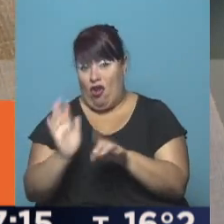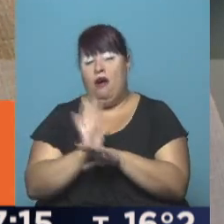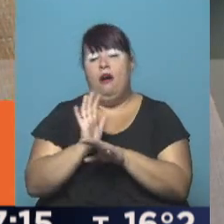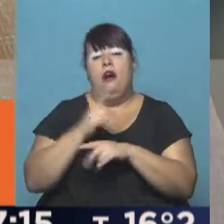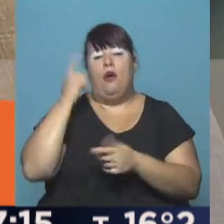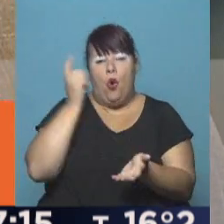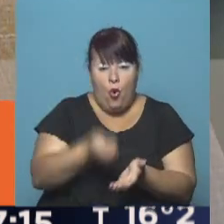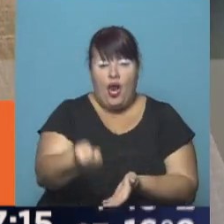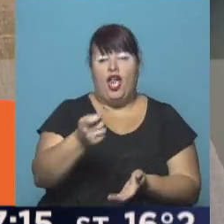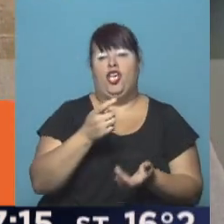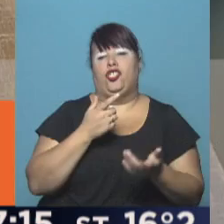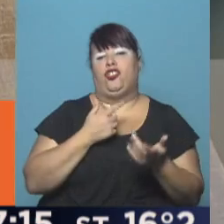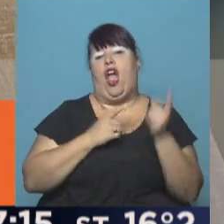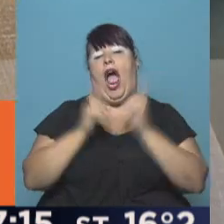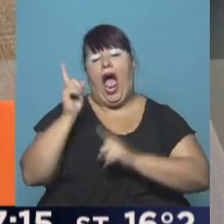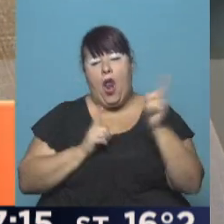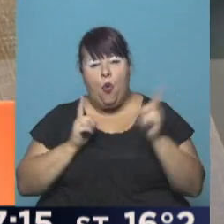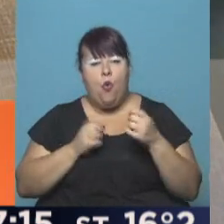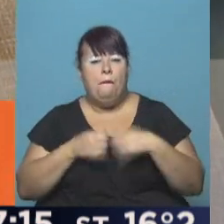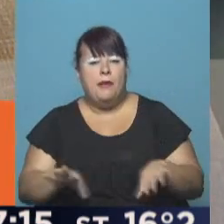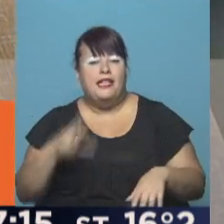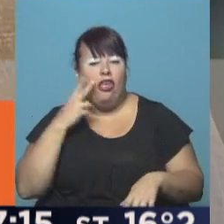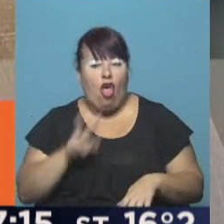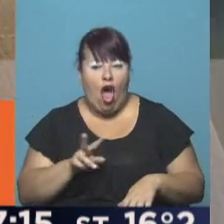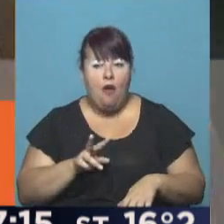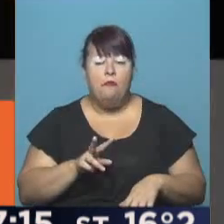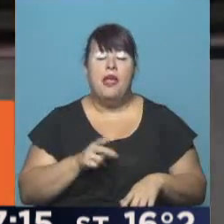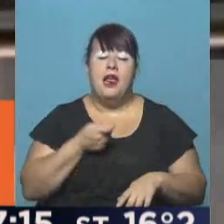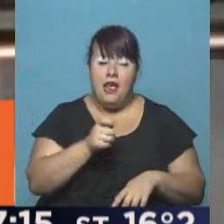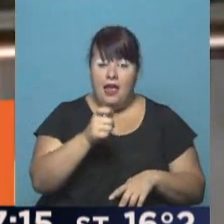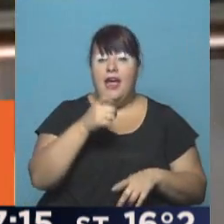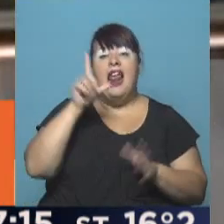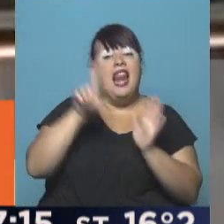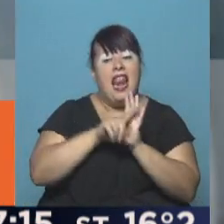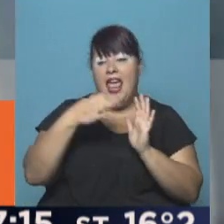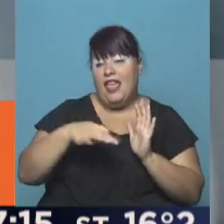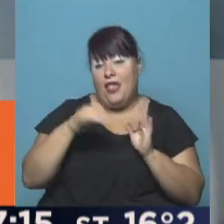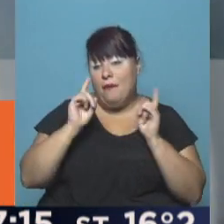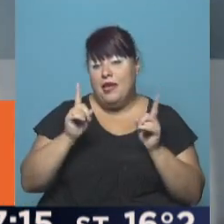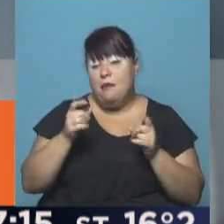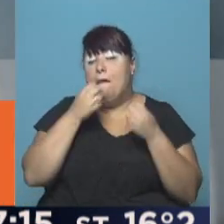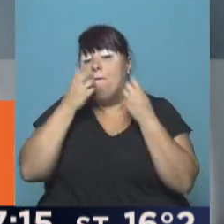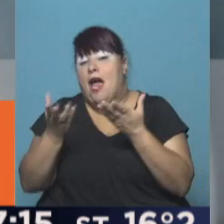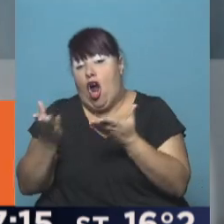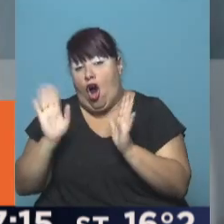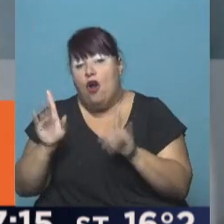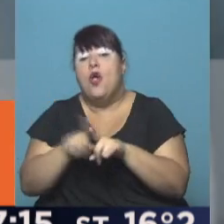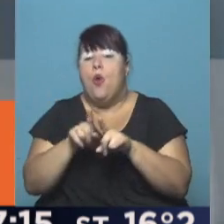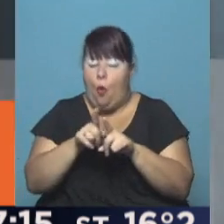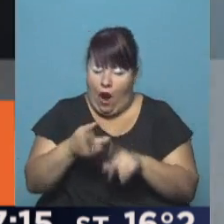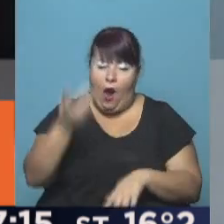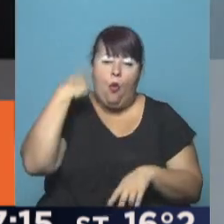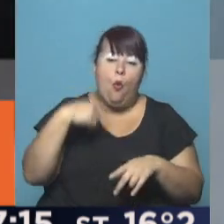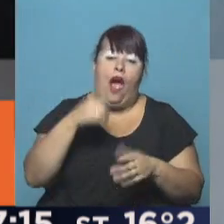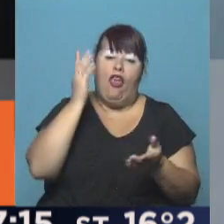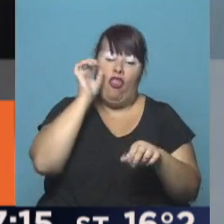empezaron a juzgar muchos de ellos en a partir del año 2000 y las leyes que se tienen que aplicar son las que son más beneficiosas como insisto desde que